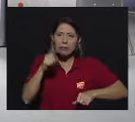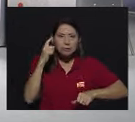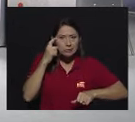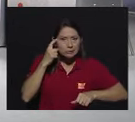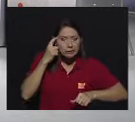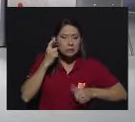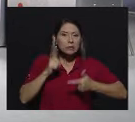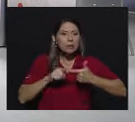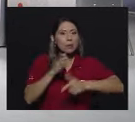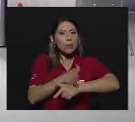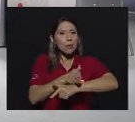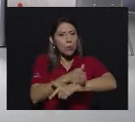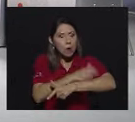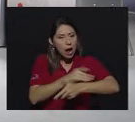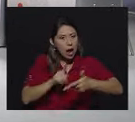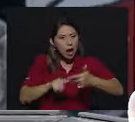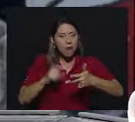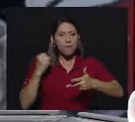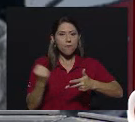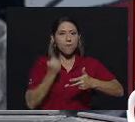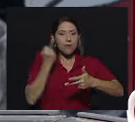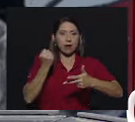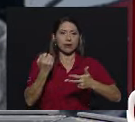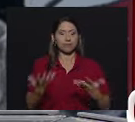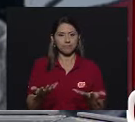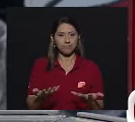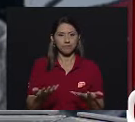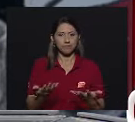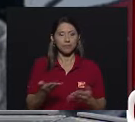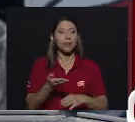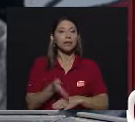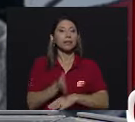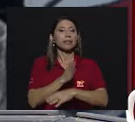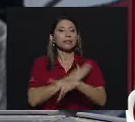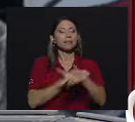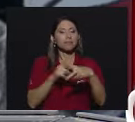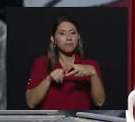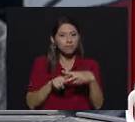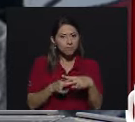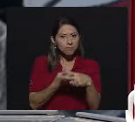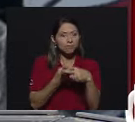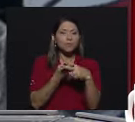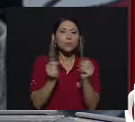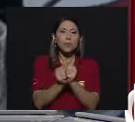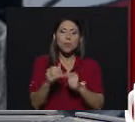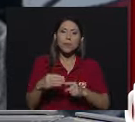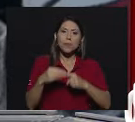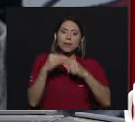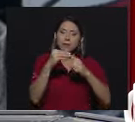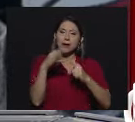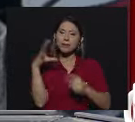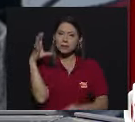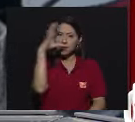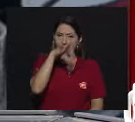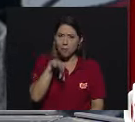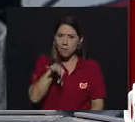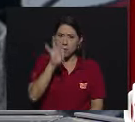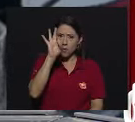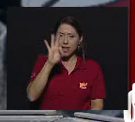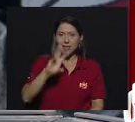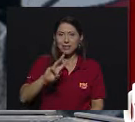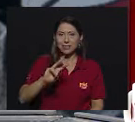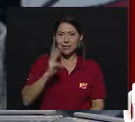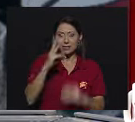tenemos que mejorar o en las que somos fuertes. Tal vez antes de iniciar a abordar los principales hallazgos del